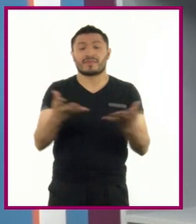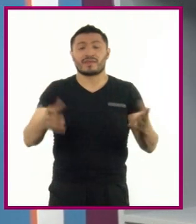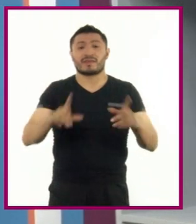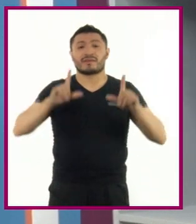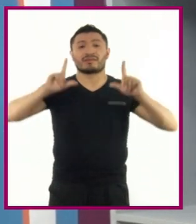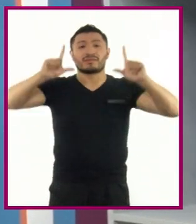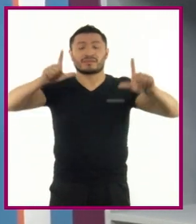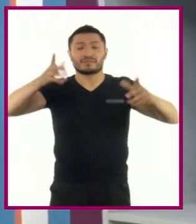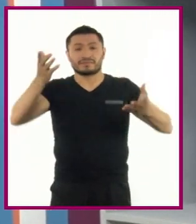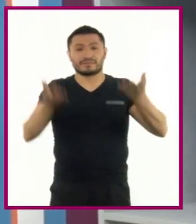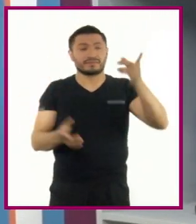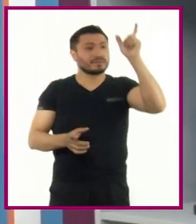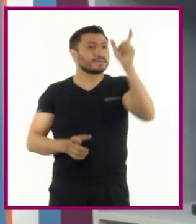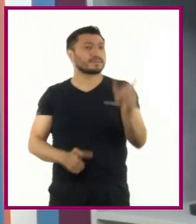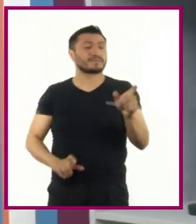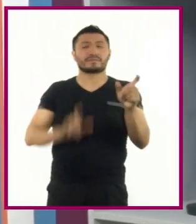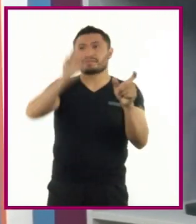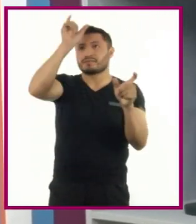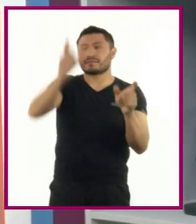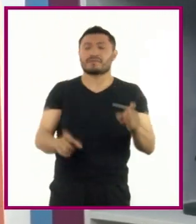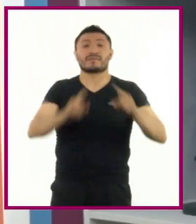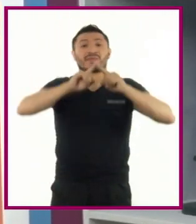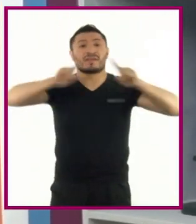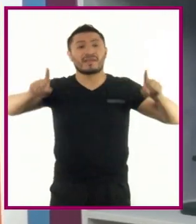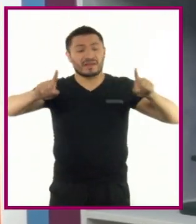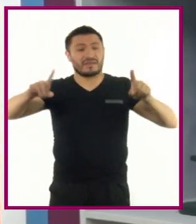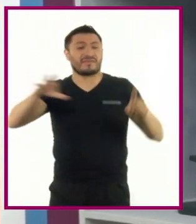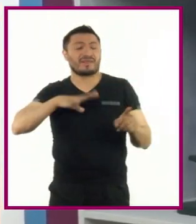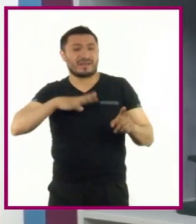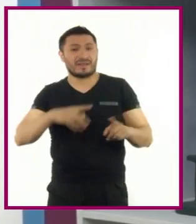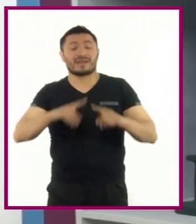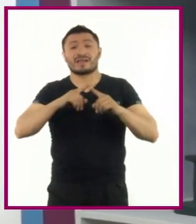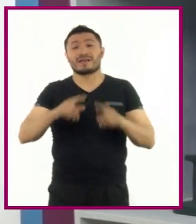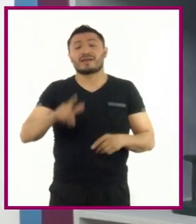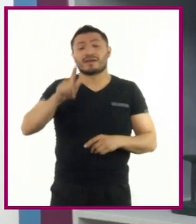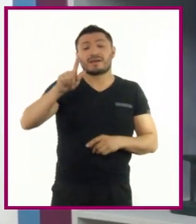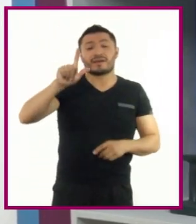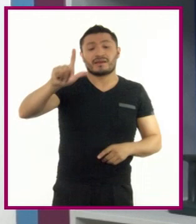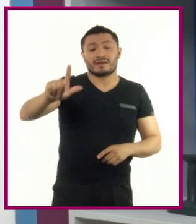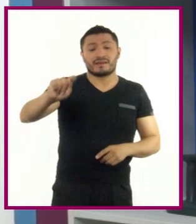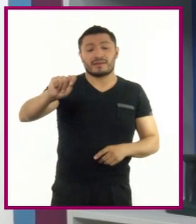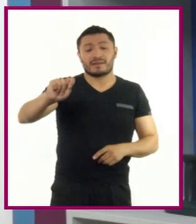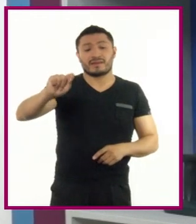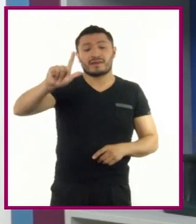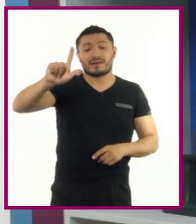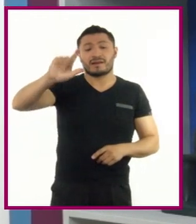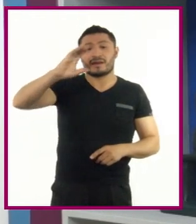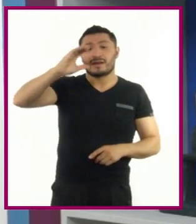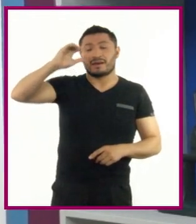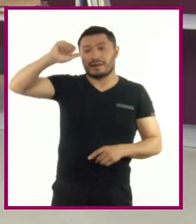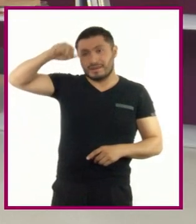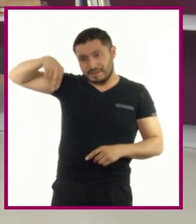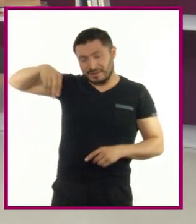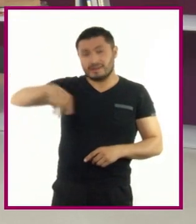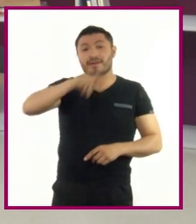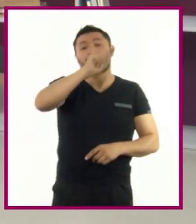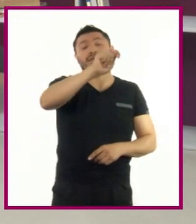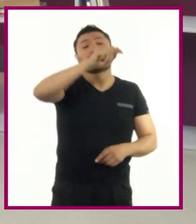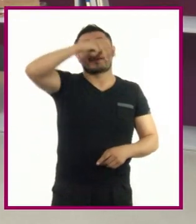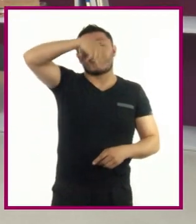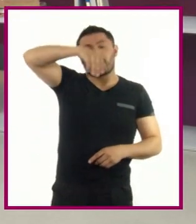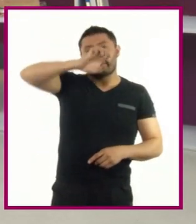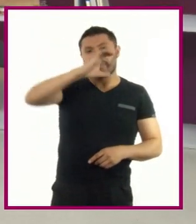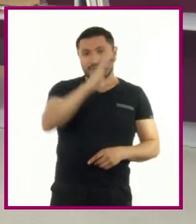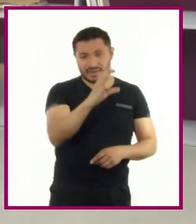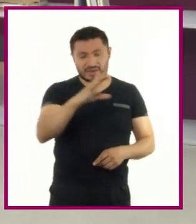cuadro comparativo en el que distingan las diferencias existentes entre el Telecán y el TEMEC, ubicando qué